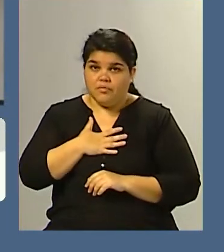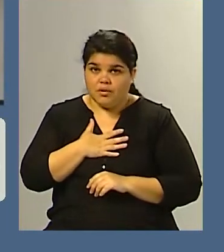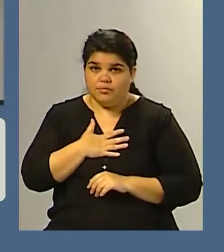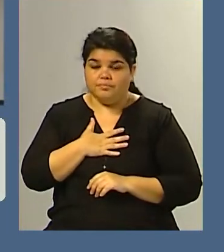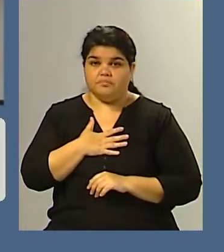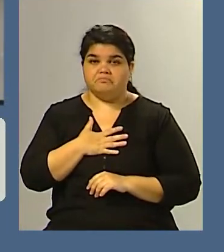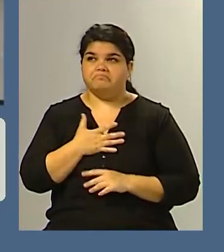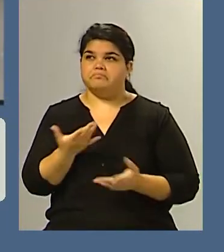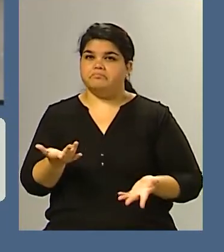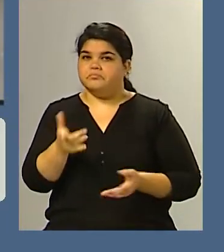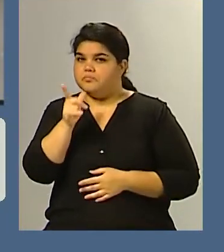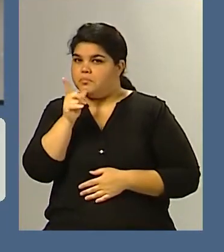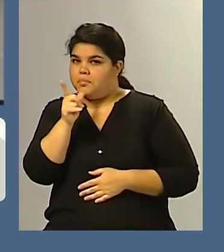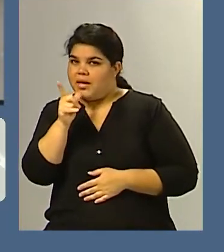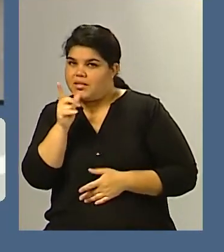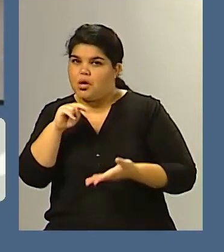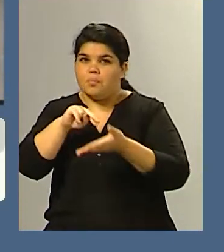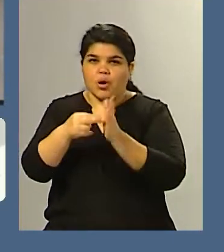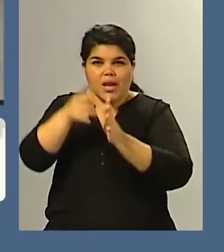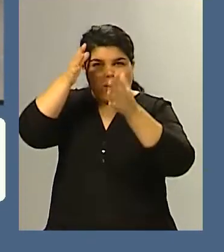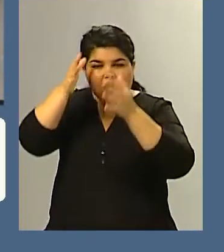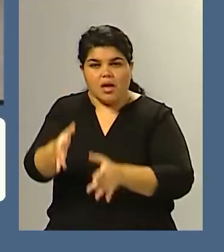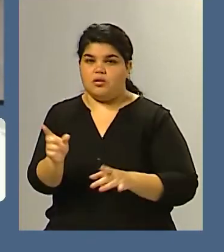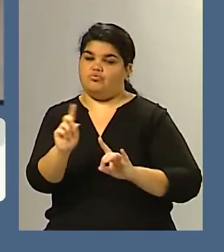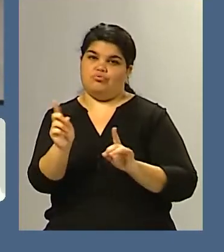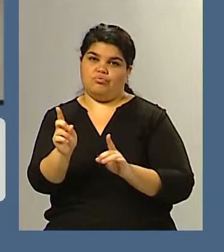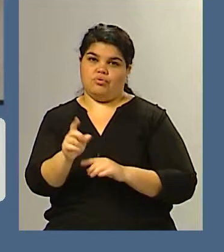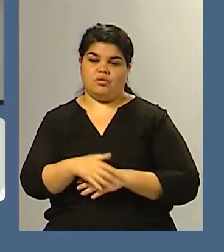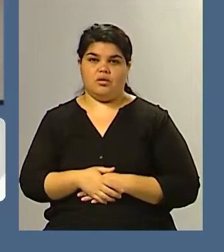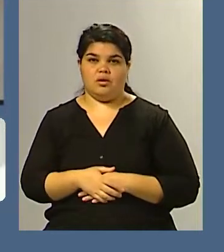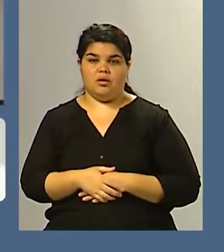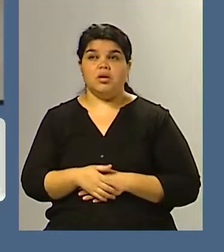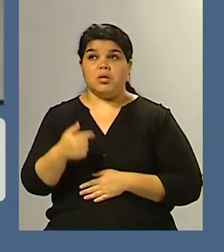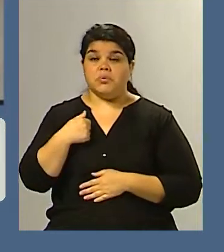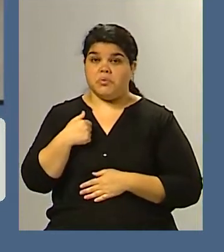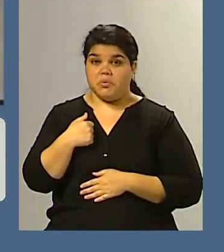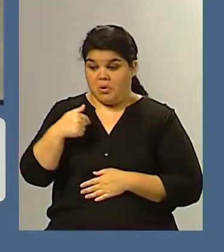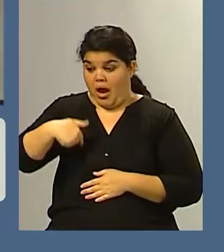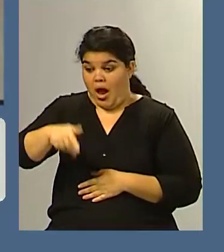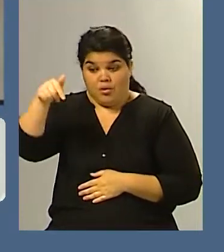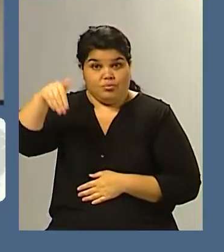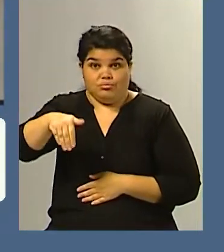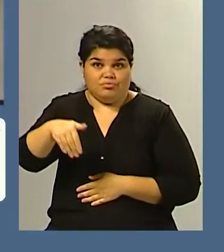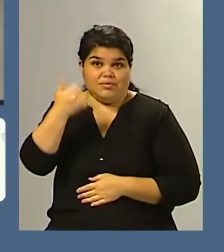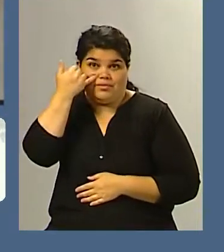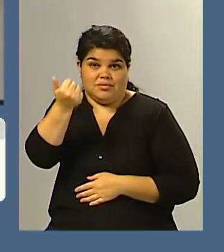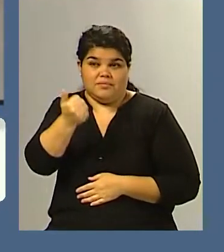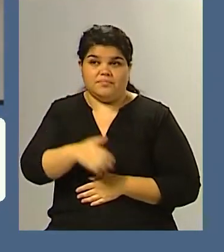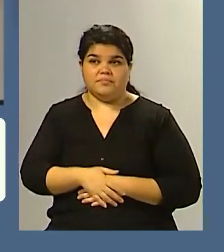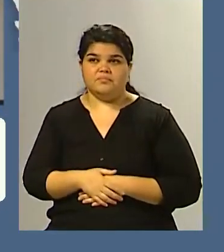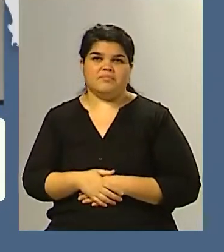le veo que tenga grandes problemas, e inclusive yo aventuro a pensar, porque ya lo hizo, él va a poner